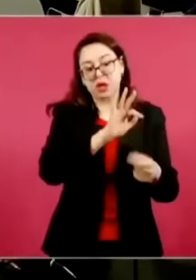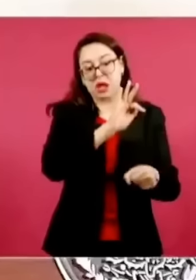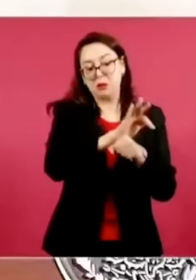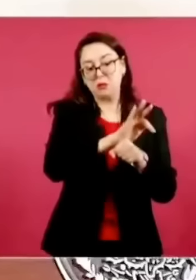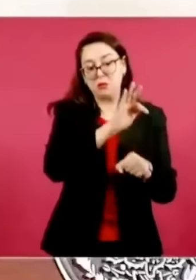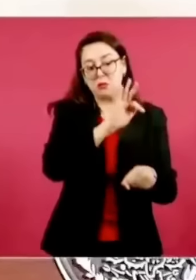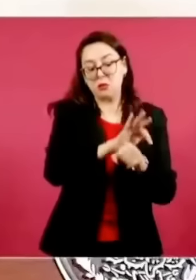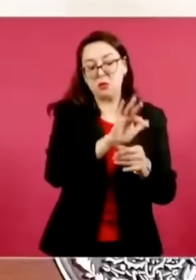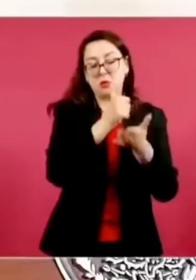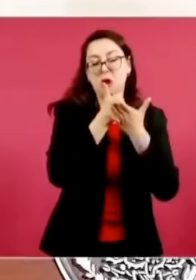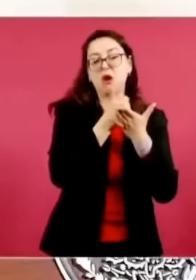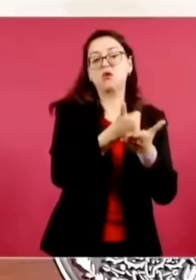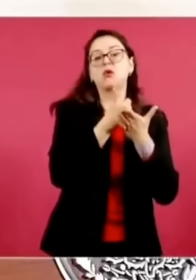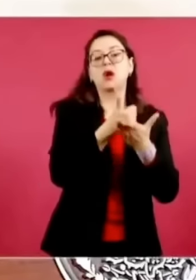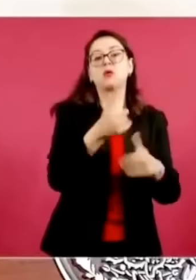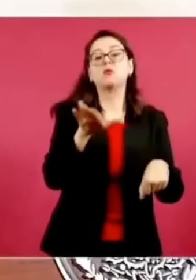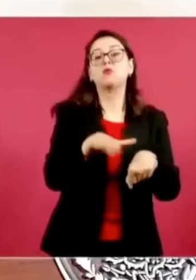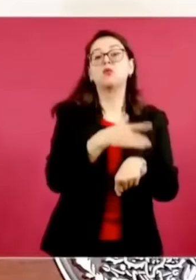recibían dinero.